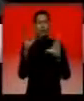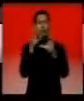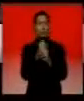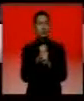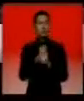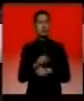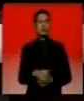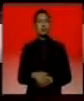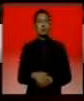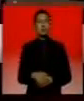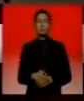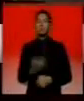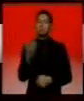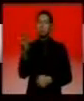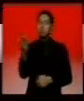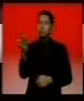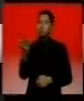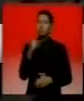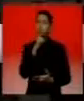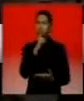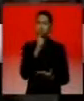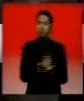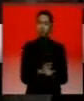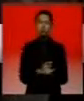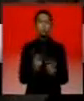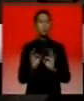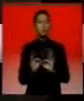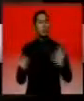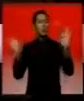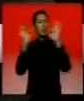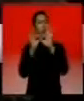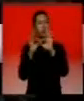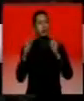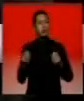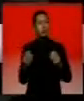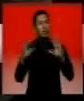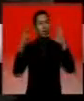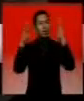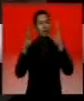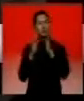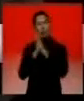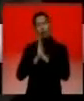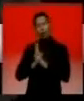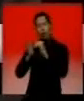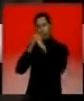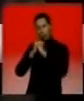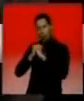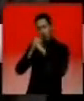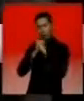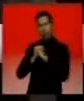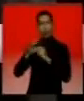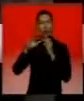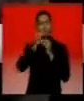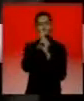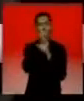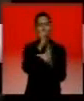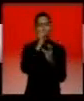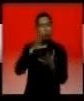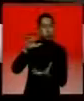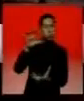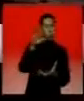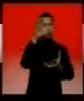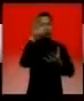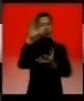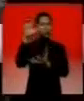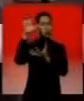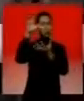una ceremonia muy sentida aquí, ¿no?, de la que se vivió con esas oraciones y los globos por el primer mes del terremoto. Bueno,